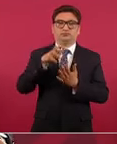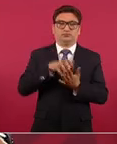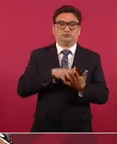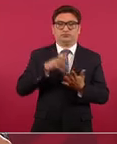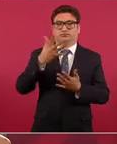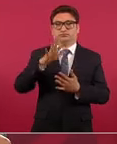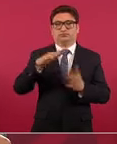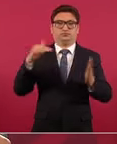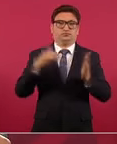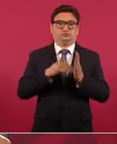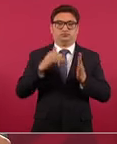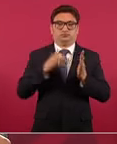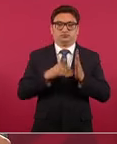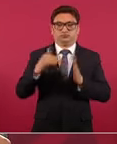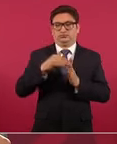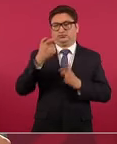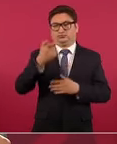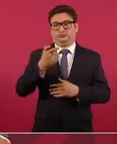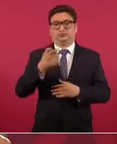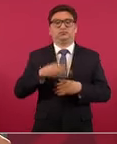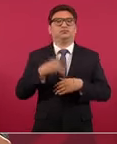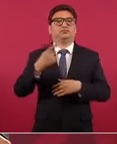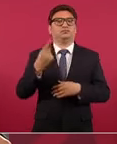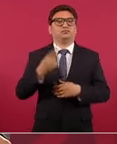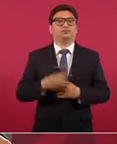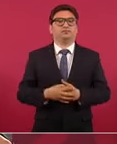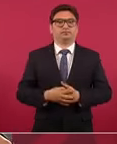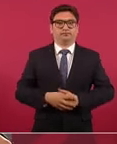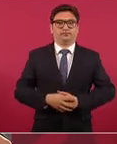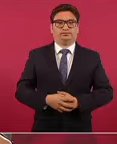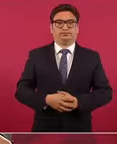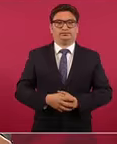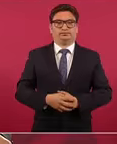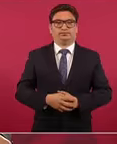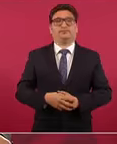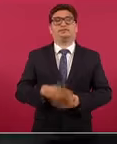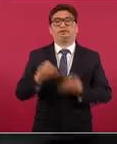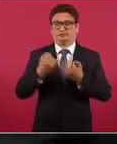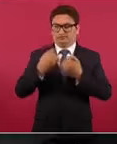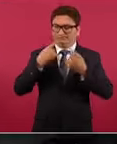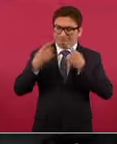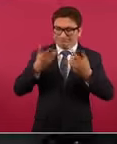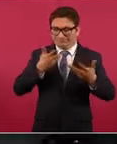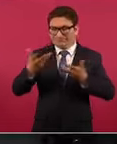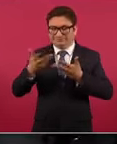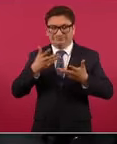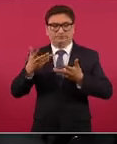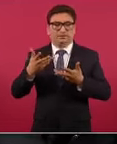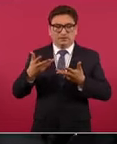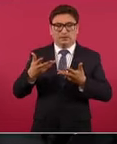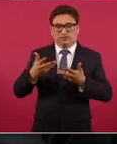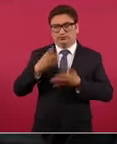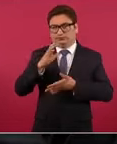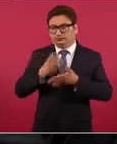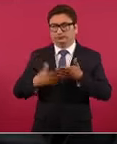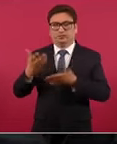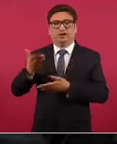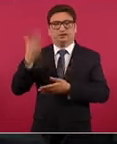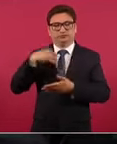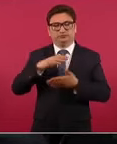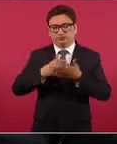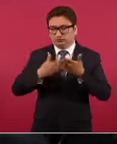de pesos por qué negociamos los contratos ya